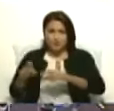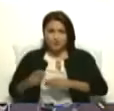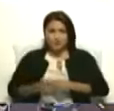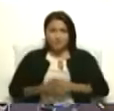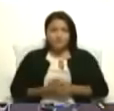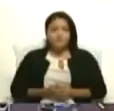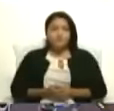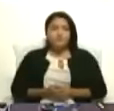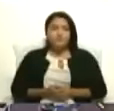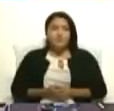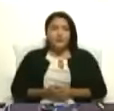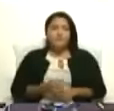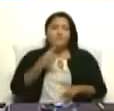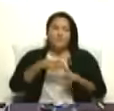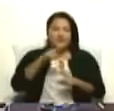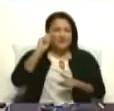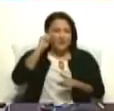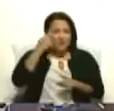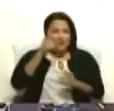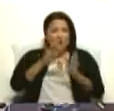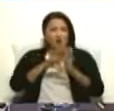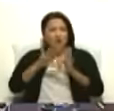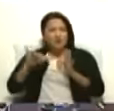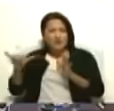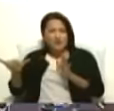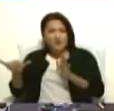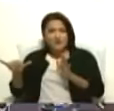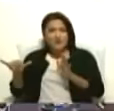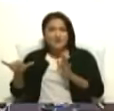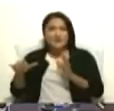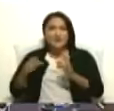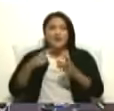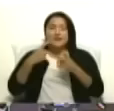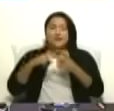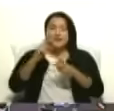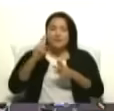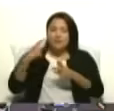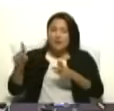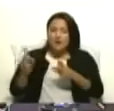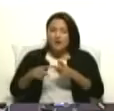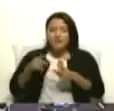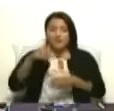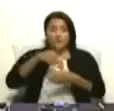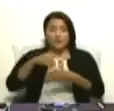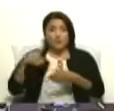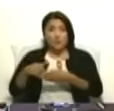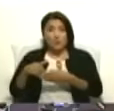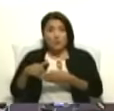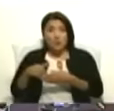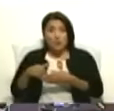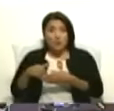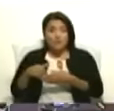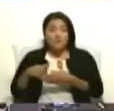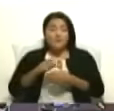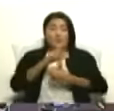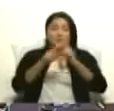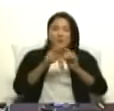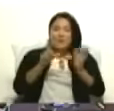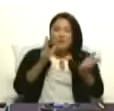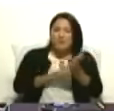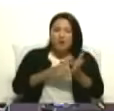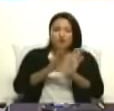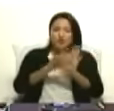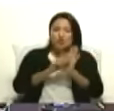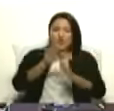Constituyente primera de las preguntas de la Constituyente luego el referendo del 15 de diciembre para aprobar la Constitución luego